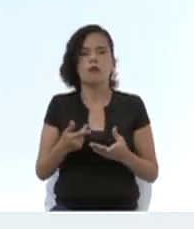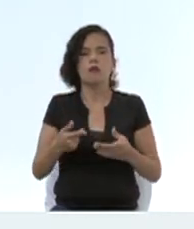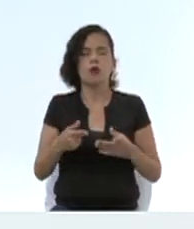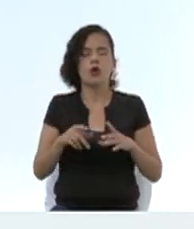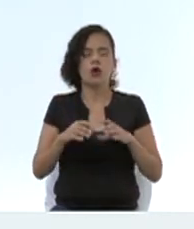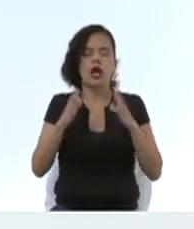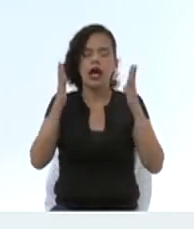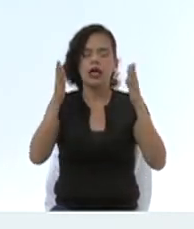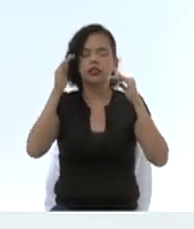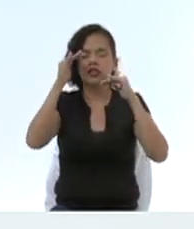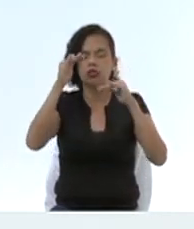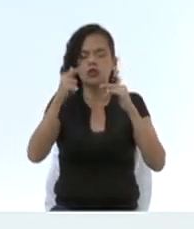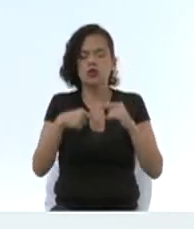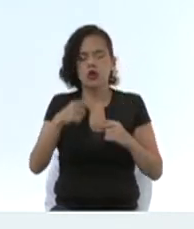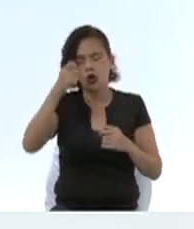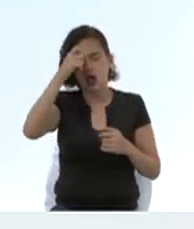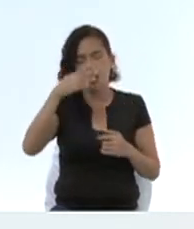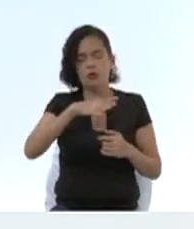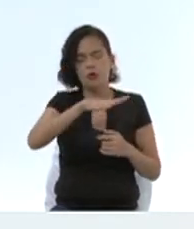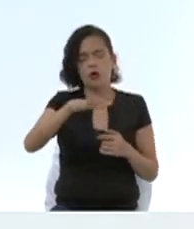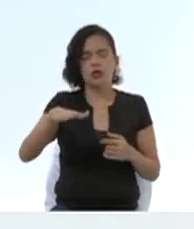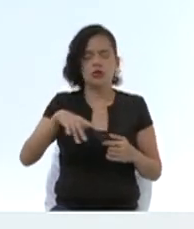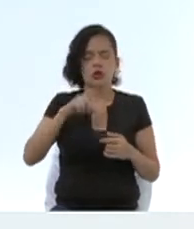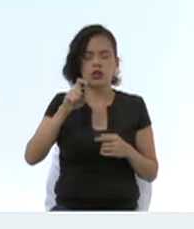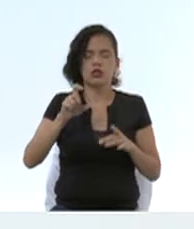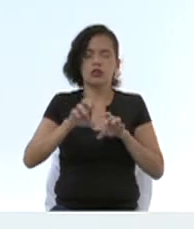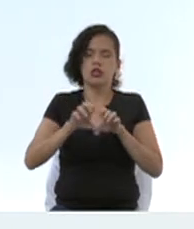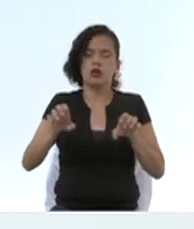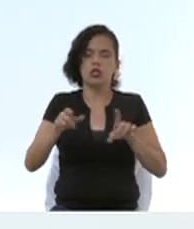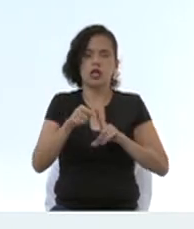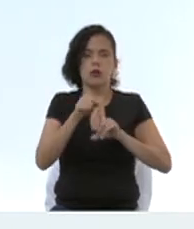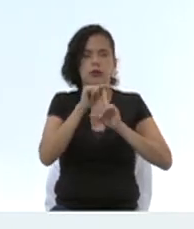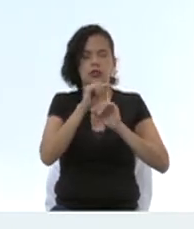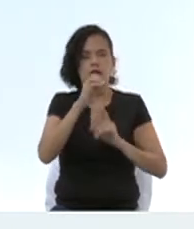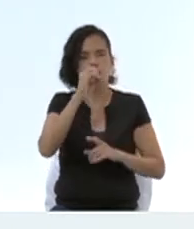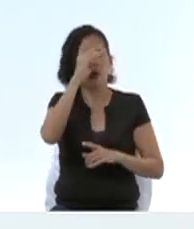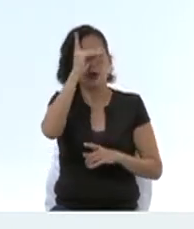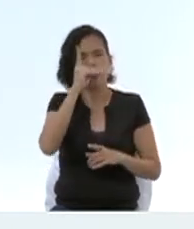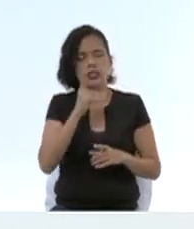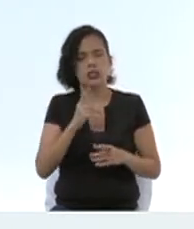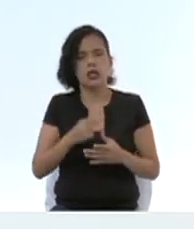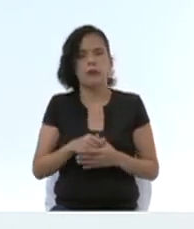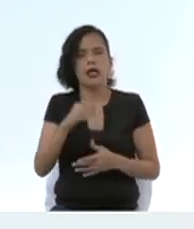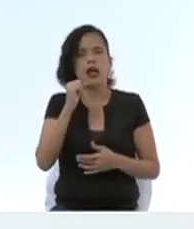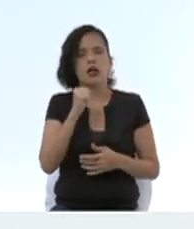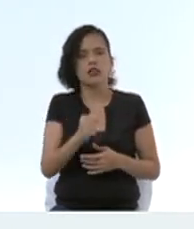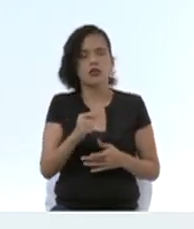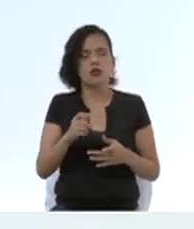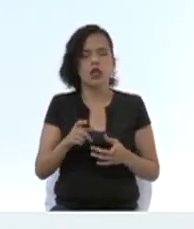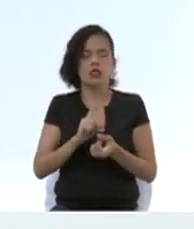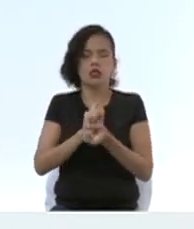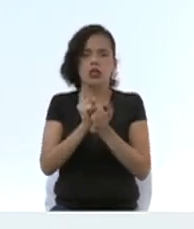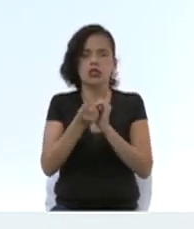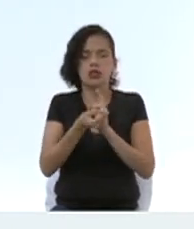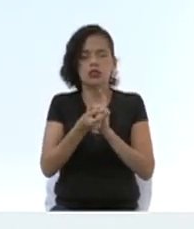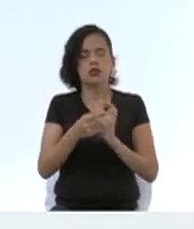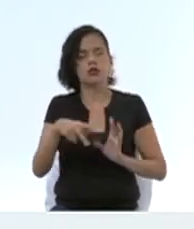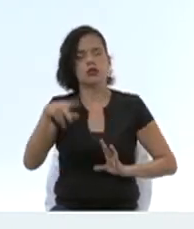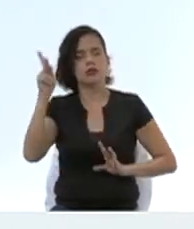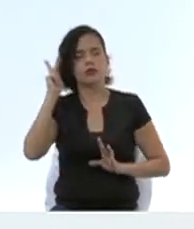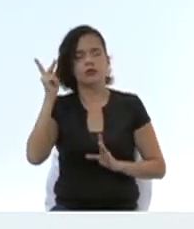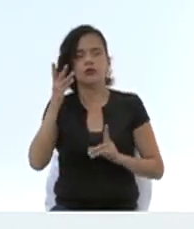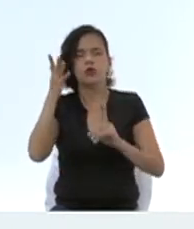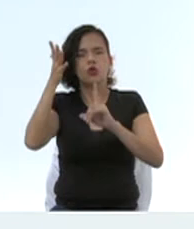de atención a la población con necesidades educativas especiales y o con discapacidad, para garantizar esas adaptaciones curriculares,